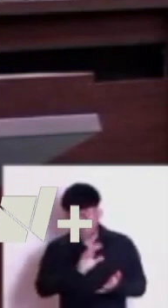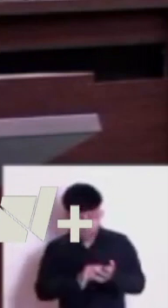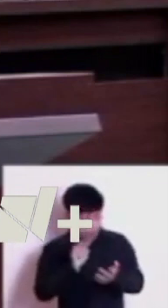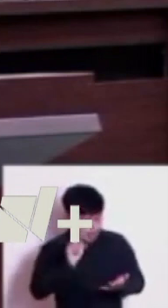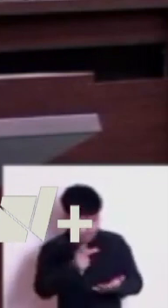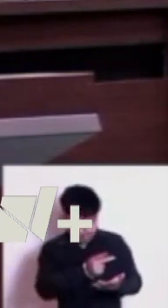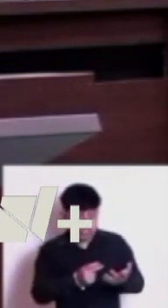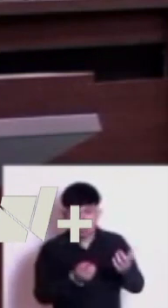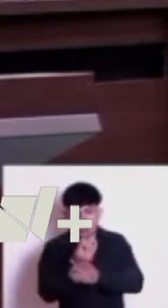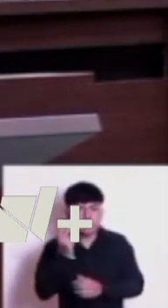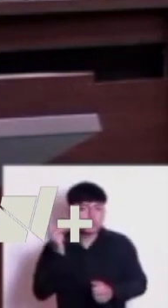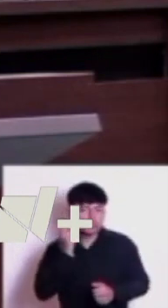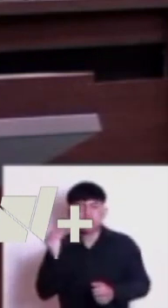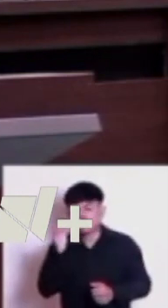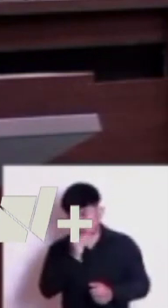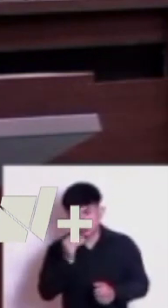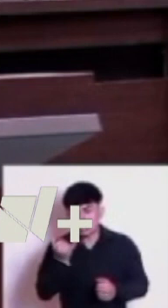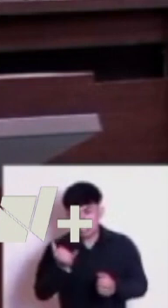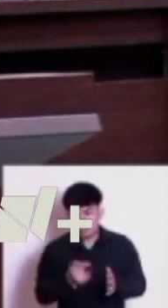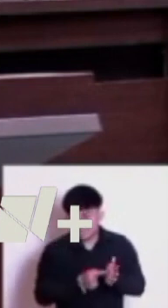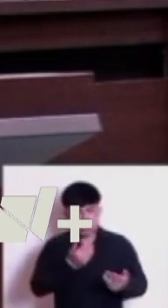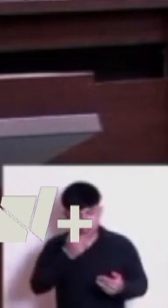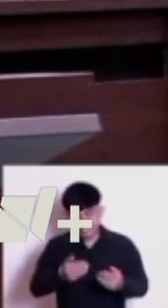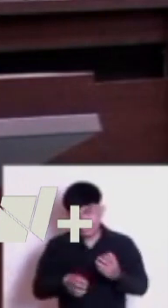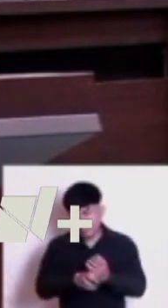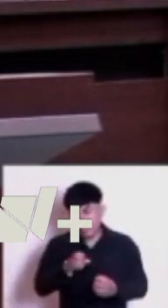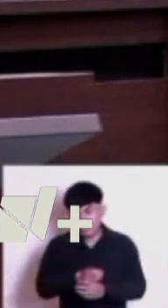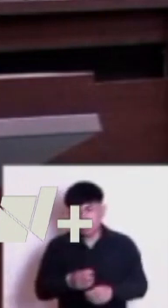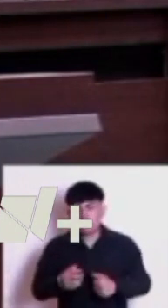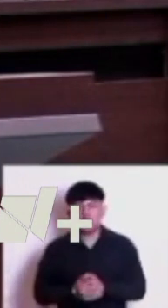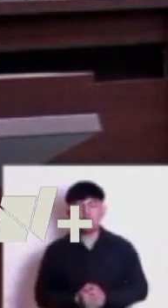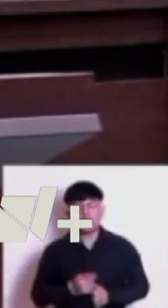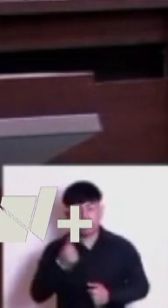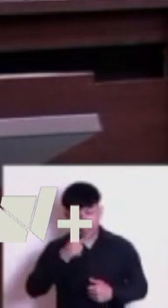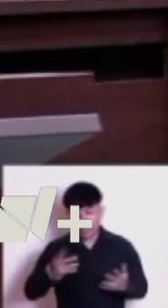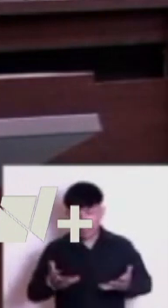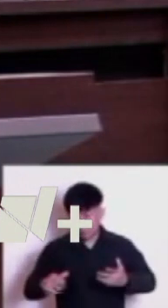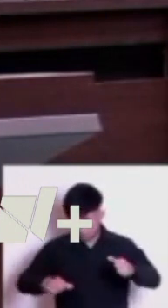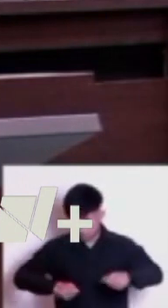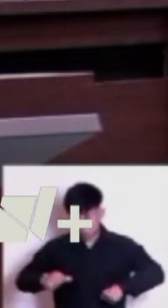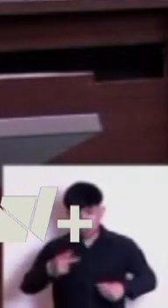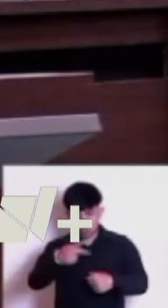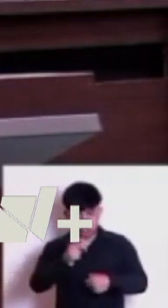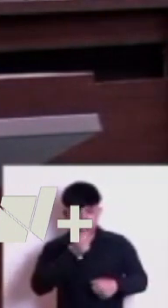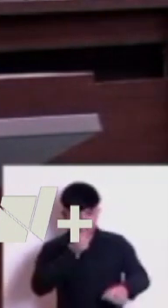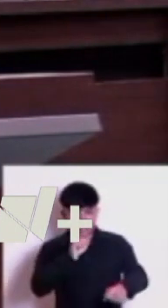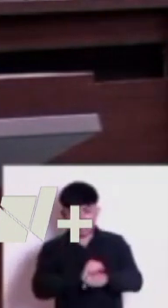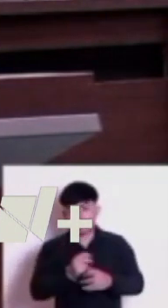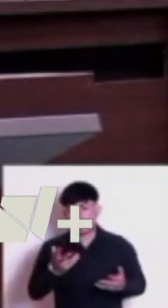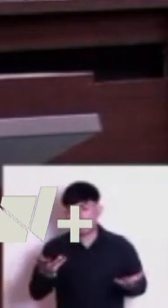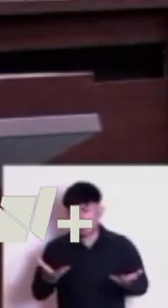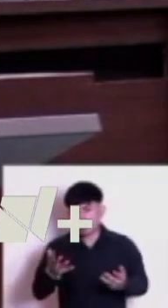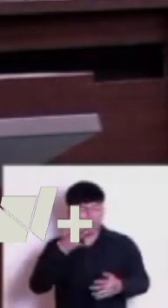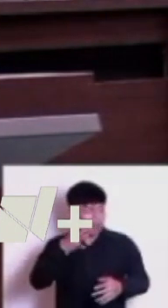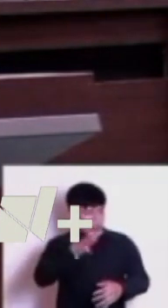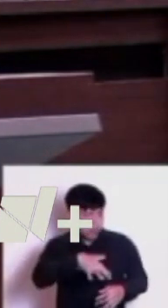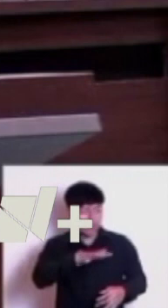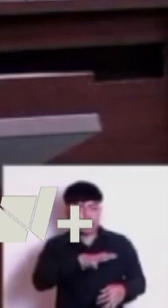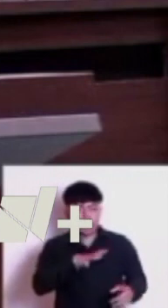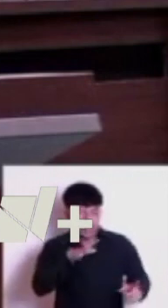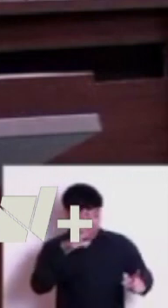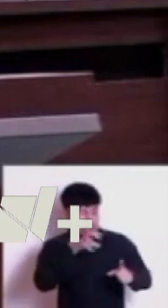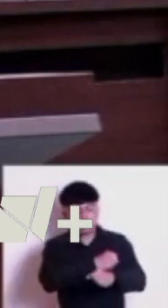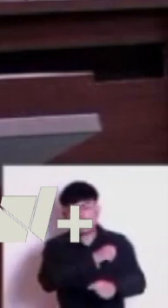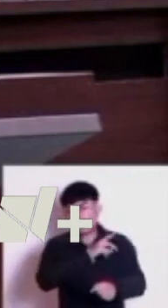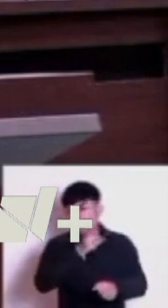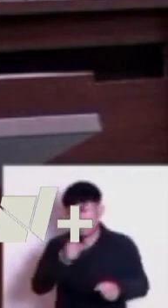el campo en todas las regiones como parte del informe el secretario de desarrollo económico reconoció que en